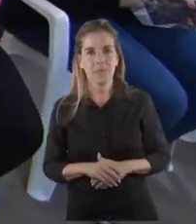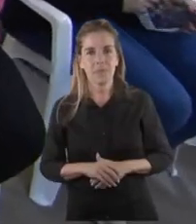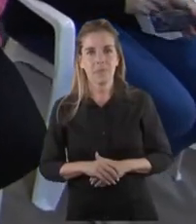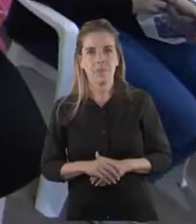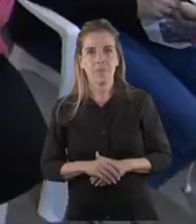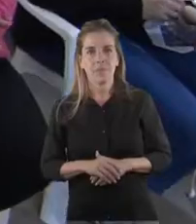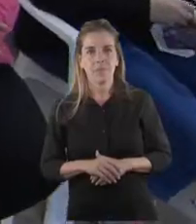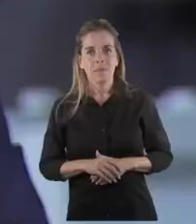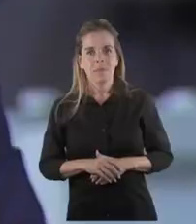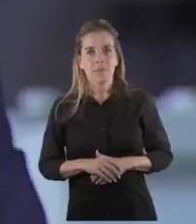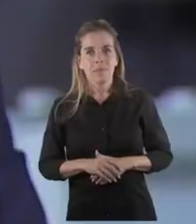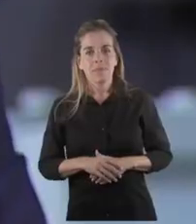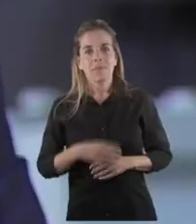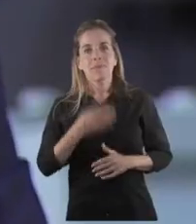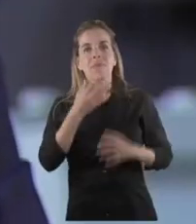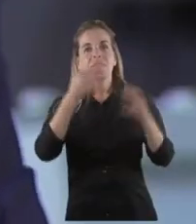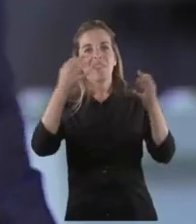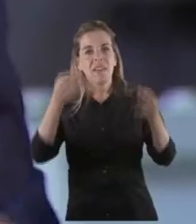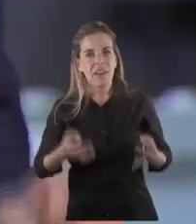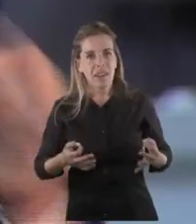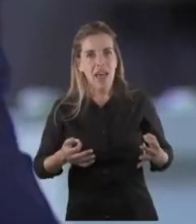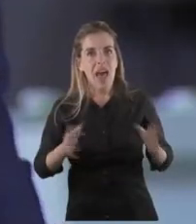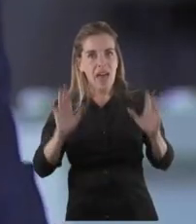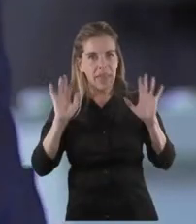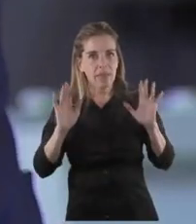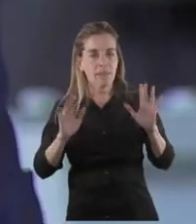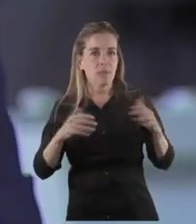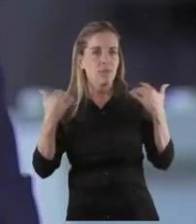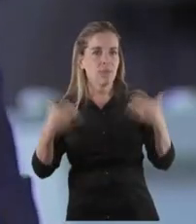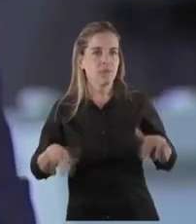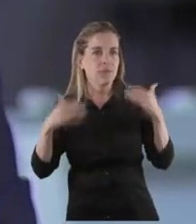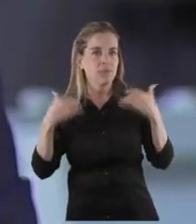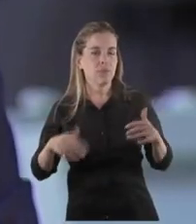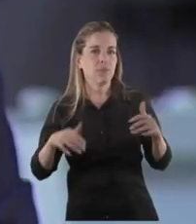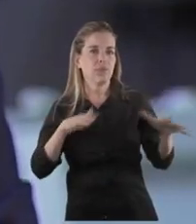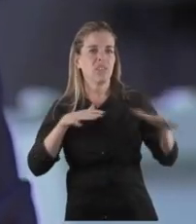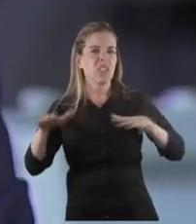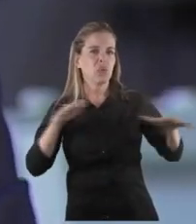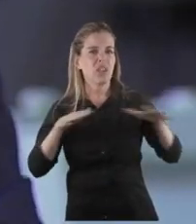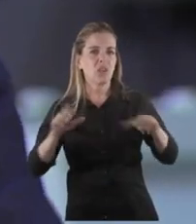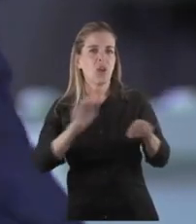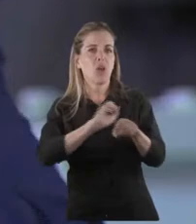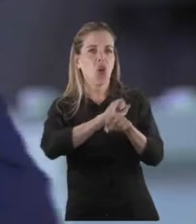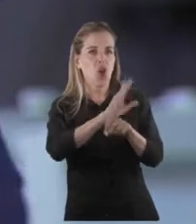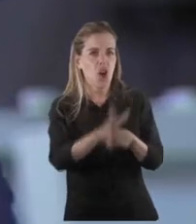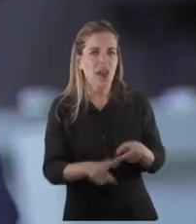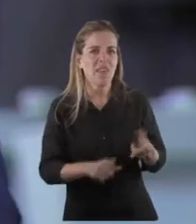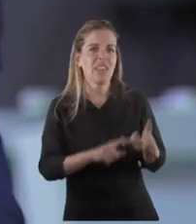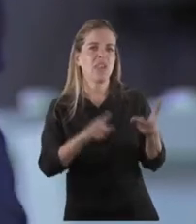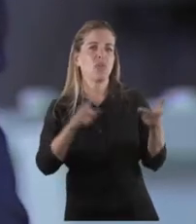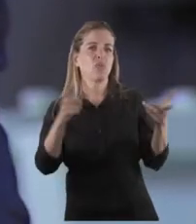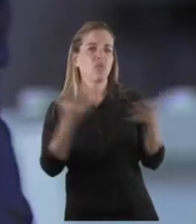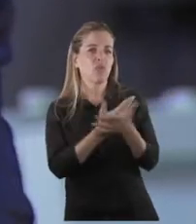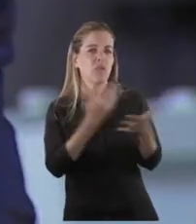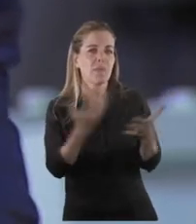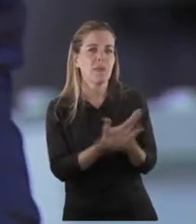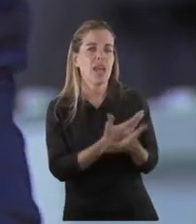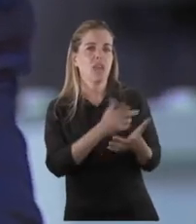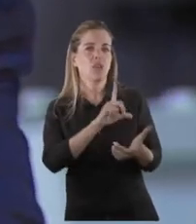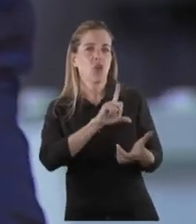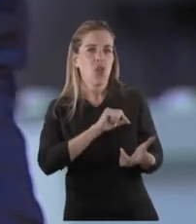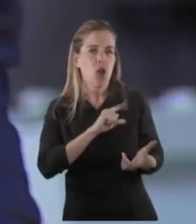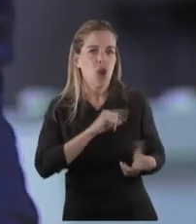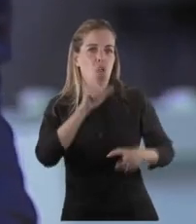Y en verdad, después de todo el dolor que vivimos con la pandemia, después de todo el daño que han